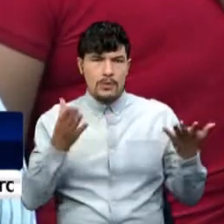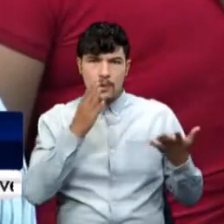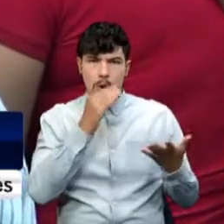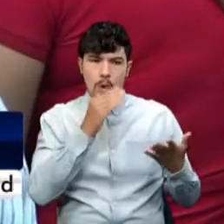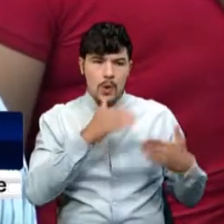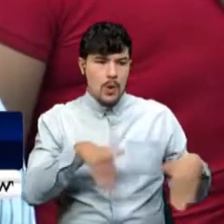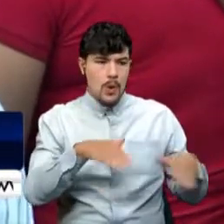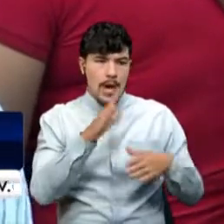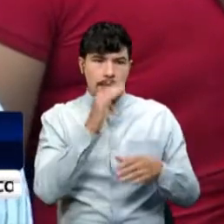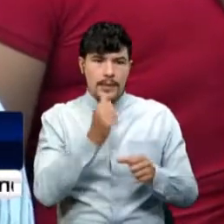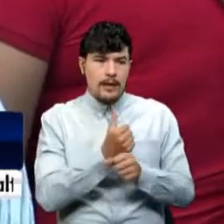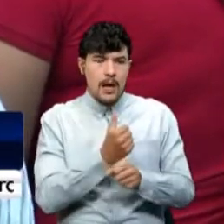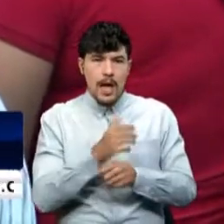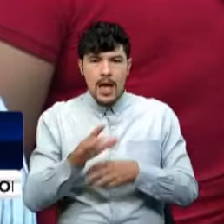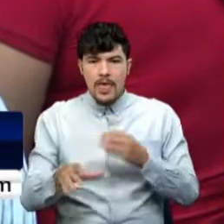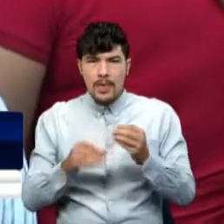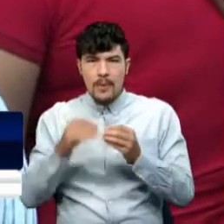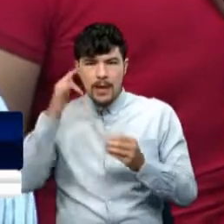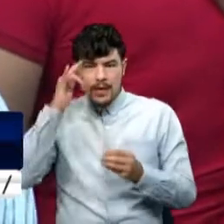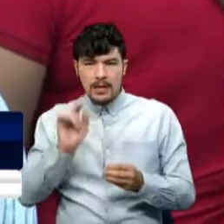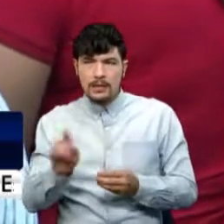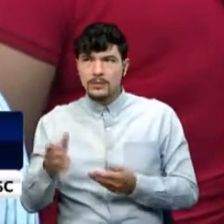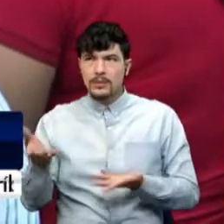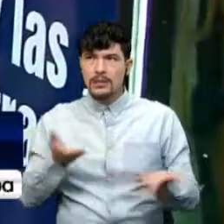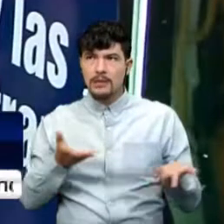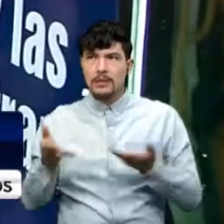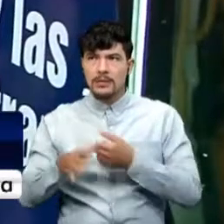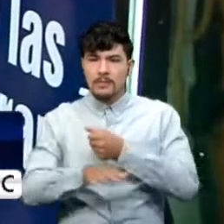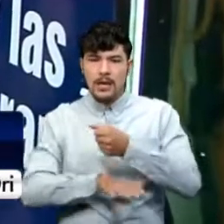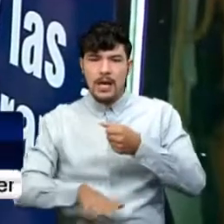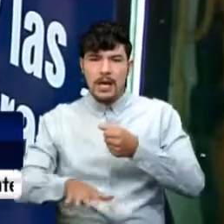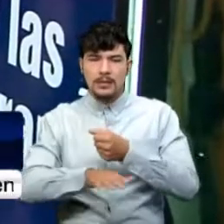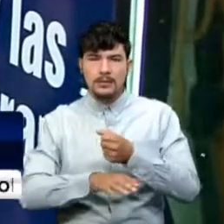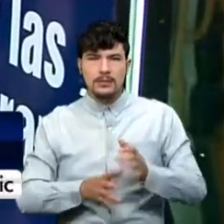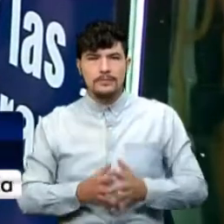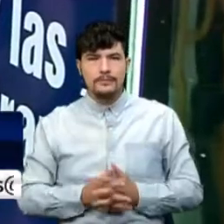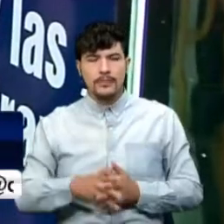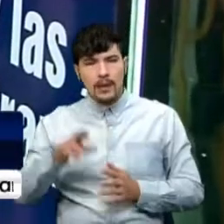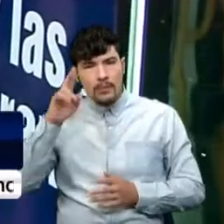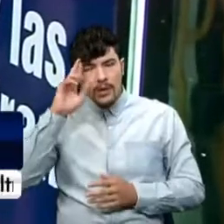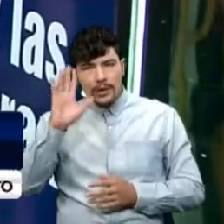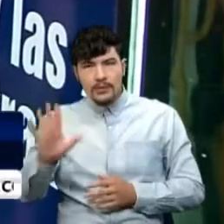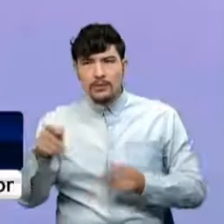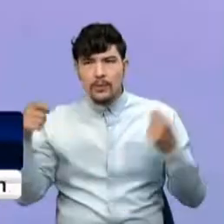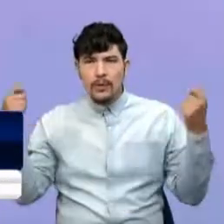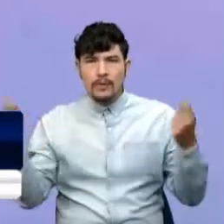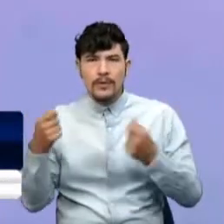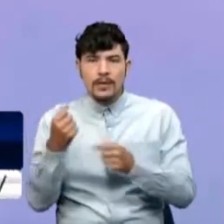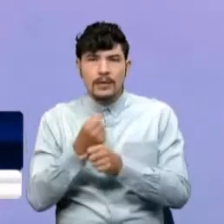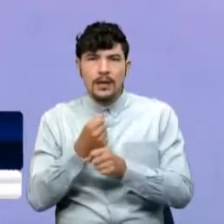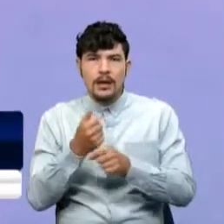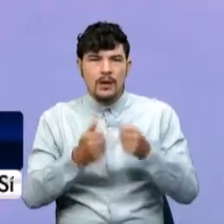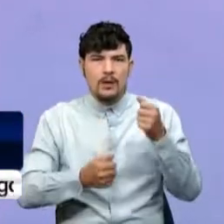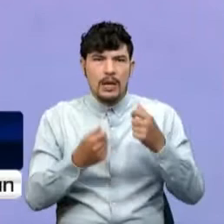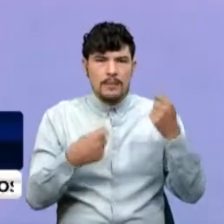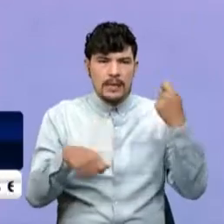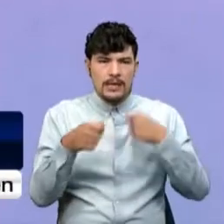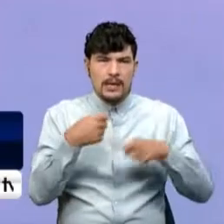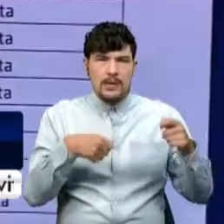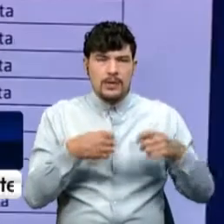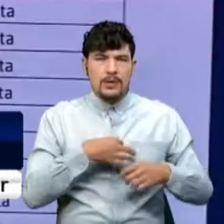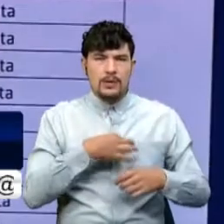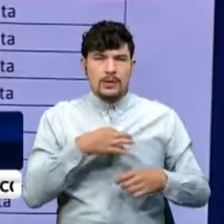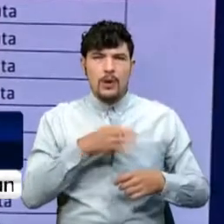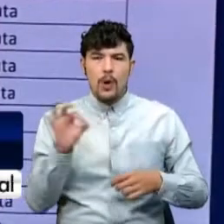y adicionalmente a eso las carencias en cuanto a servicios básicos. La oferta de empleo va desde vendedor de almacén de ropa